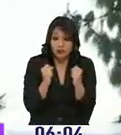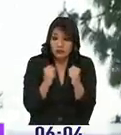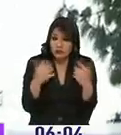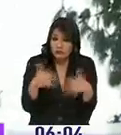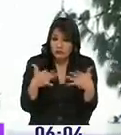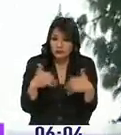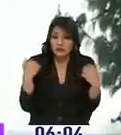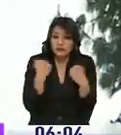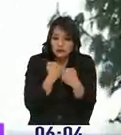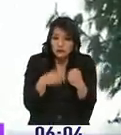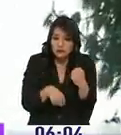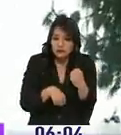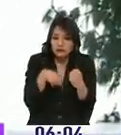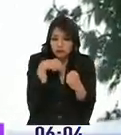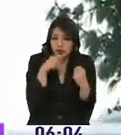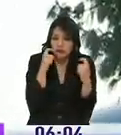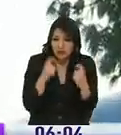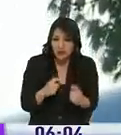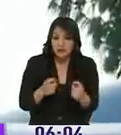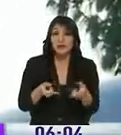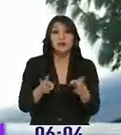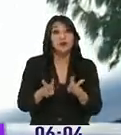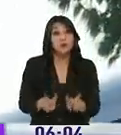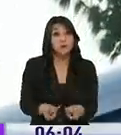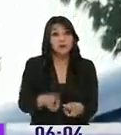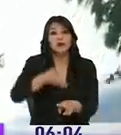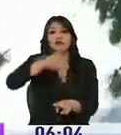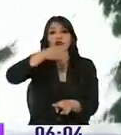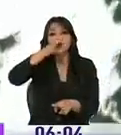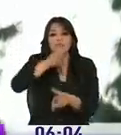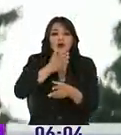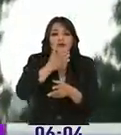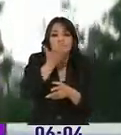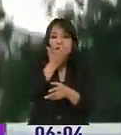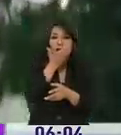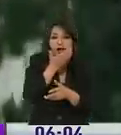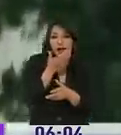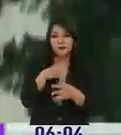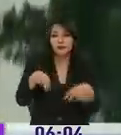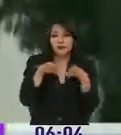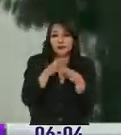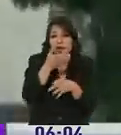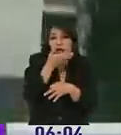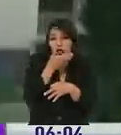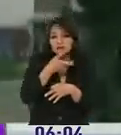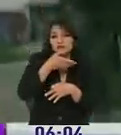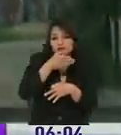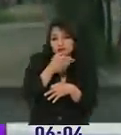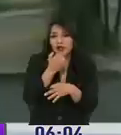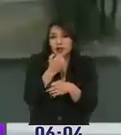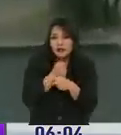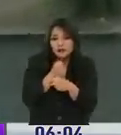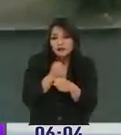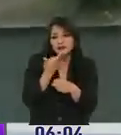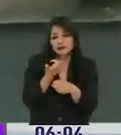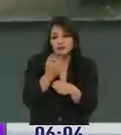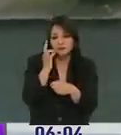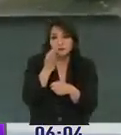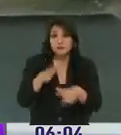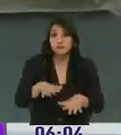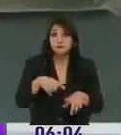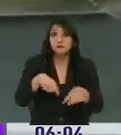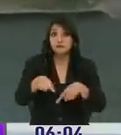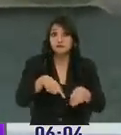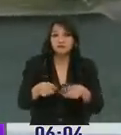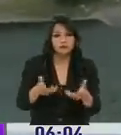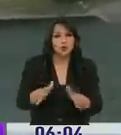de sus hogares, y es preciso también que tomen algo caliente. Aquí no hay mayor carga vehicular, el tráfico no se presenta en